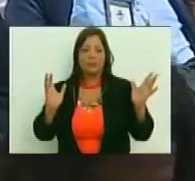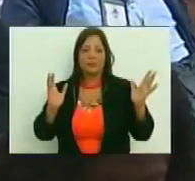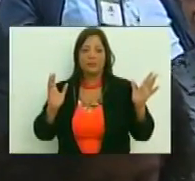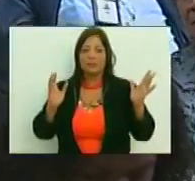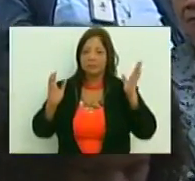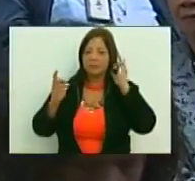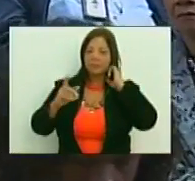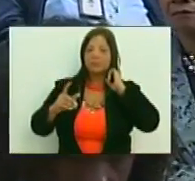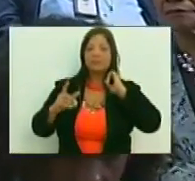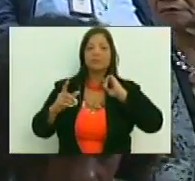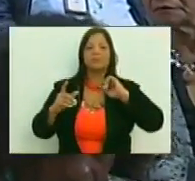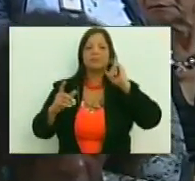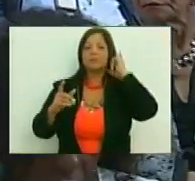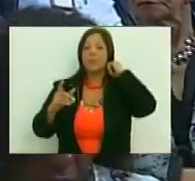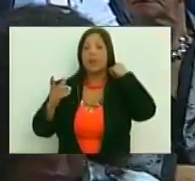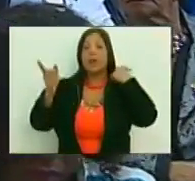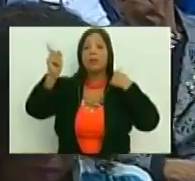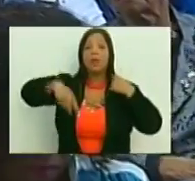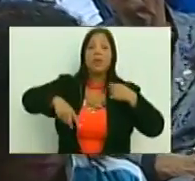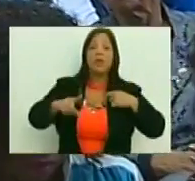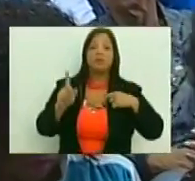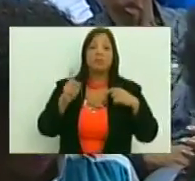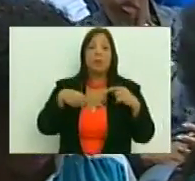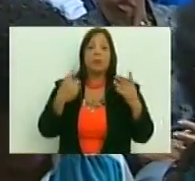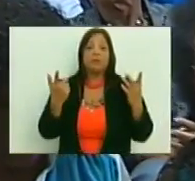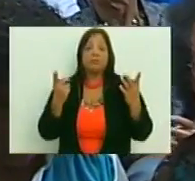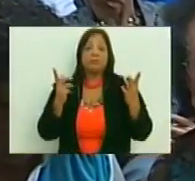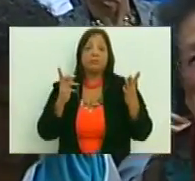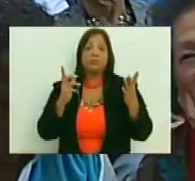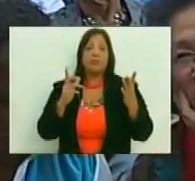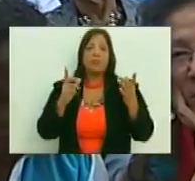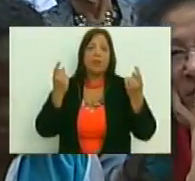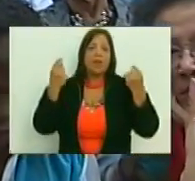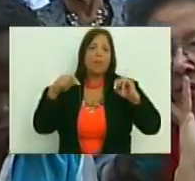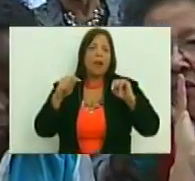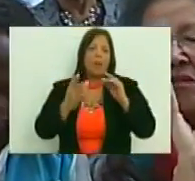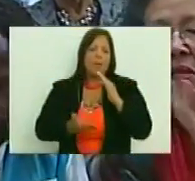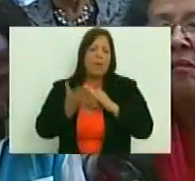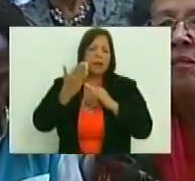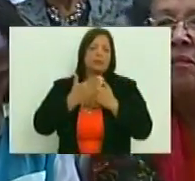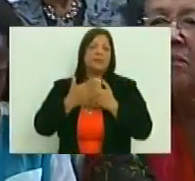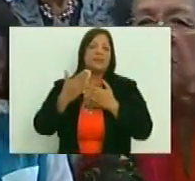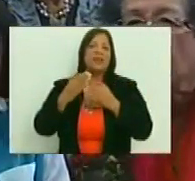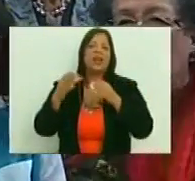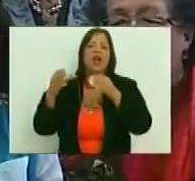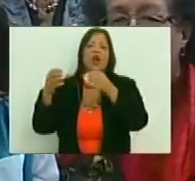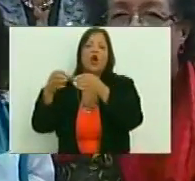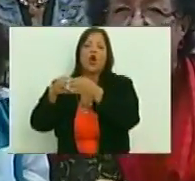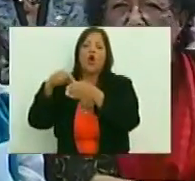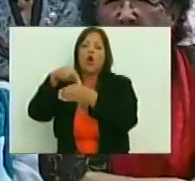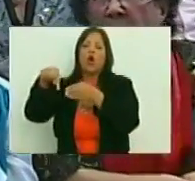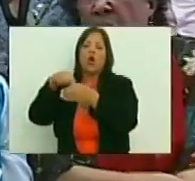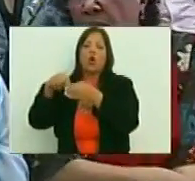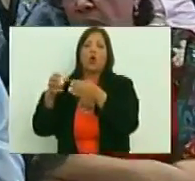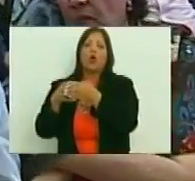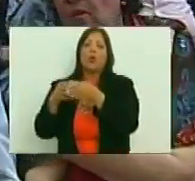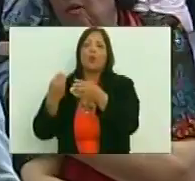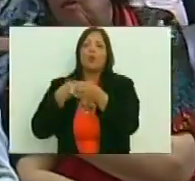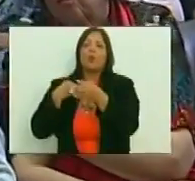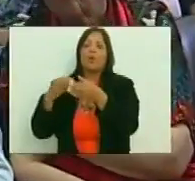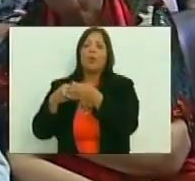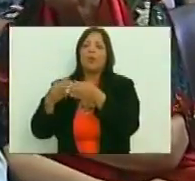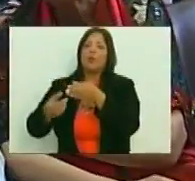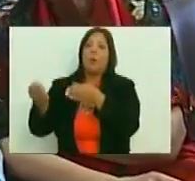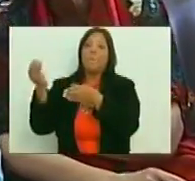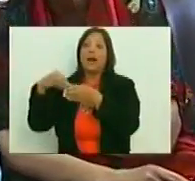También yo podría decir que va más allá del sector de la cultura donde yo habito.